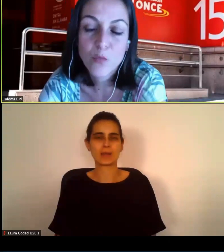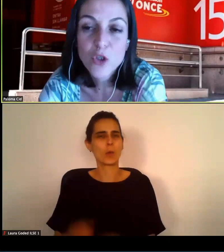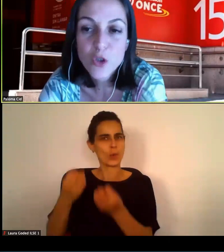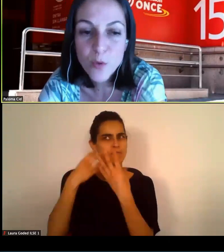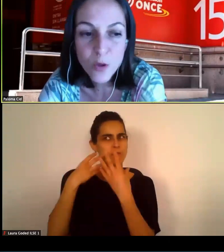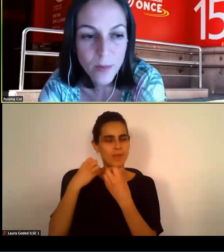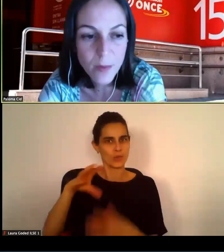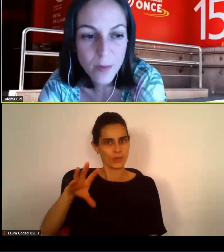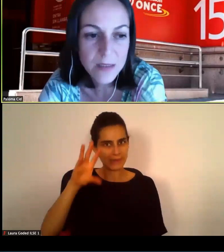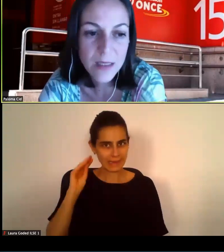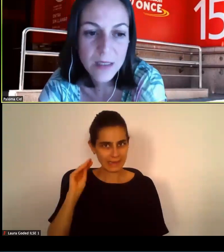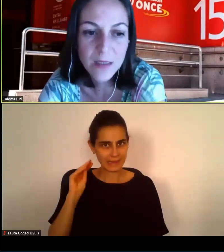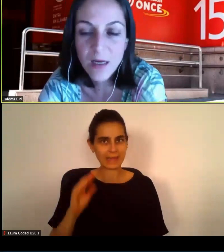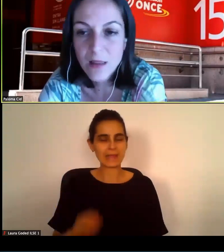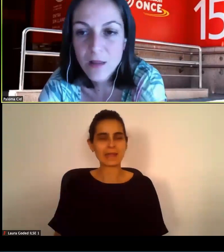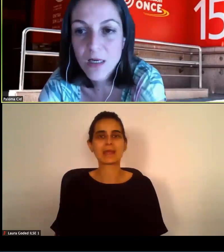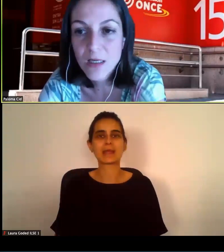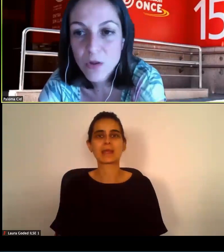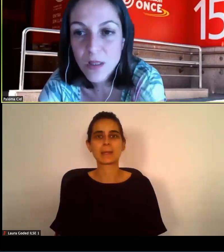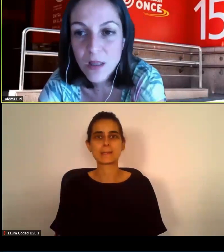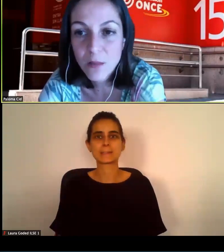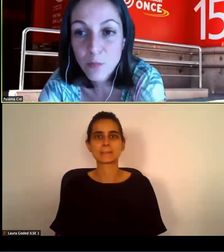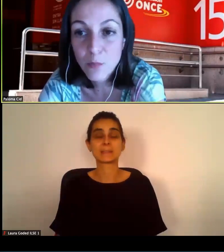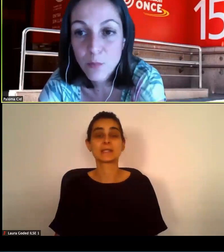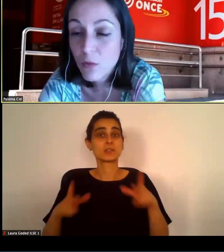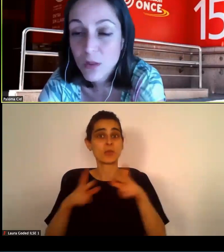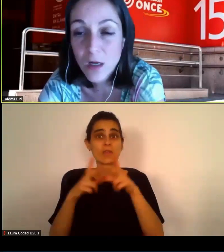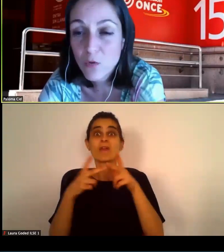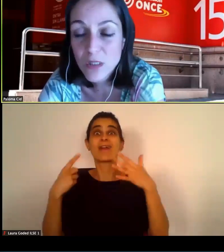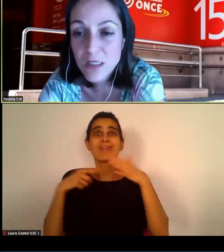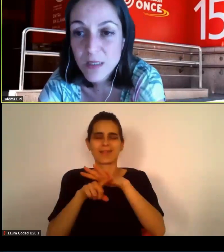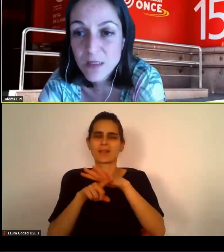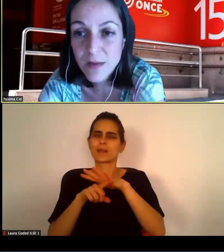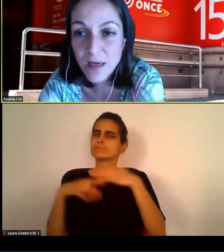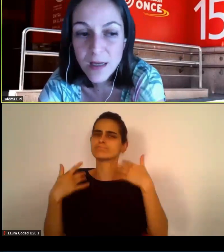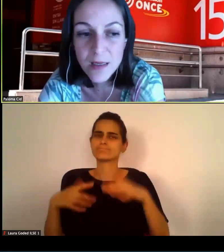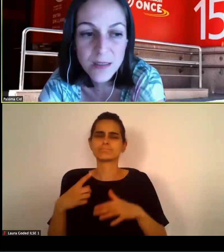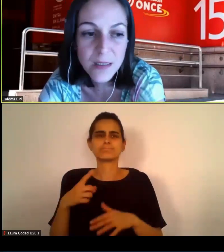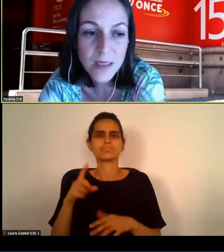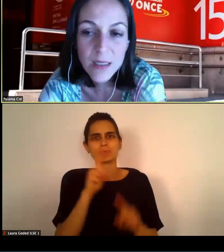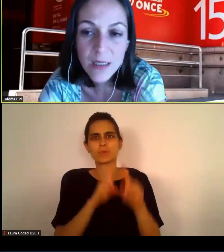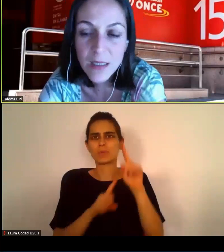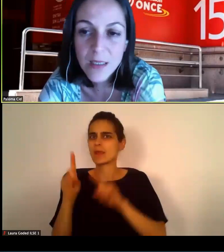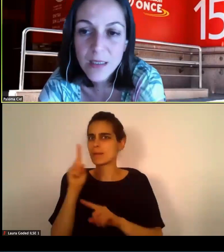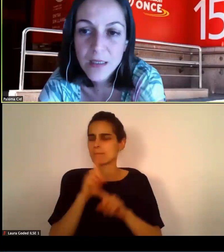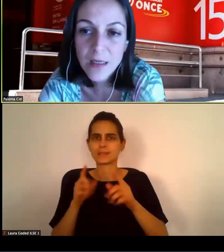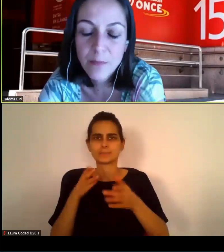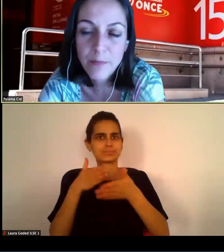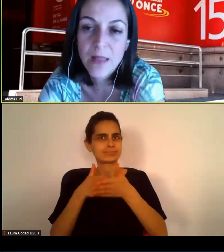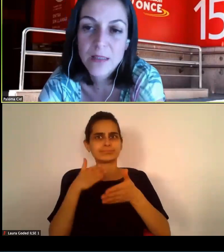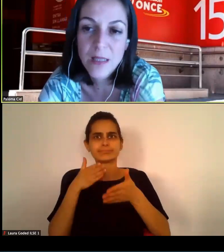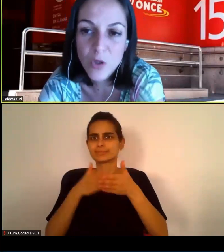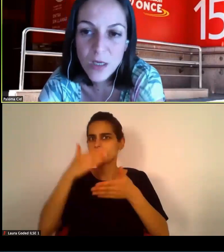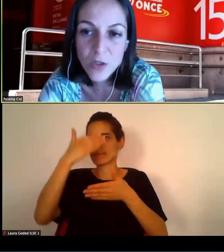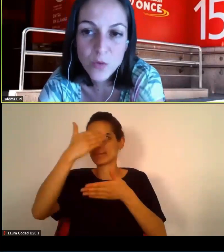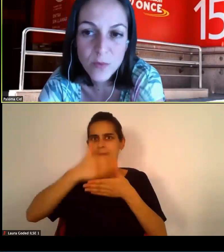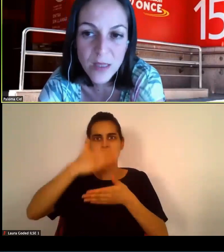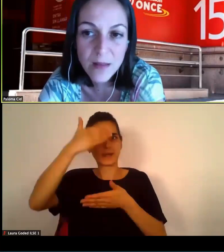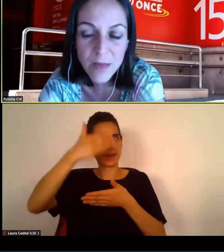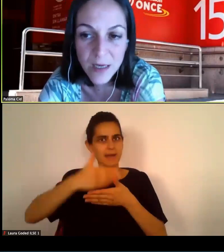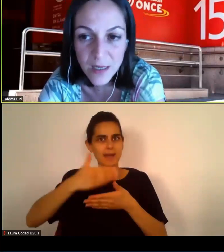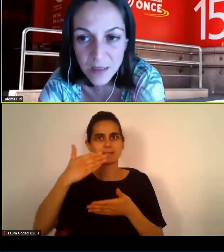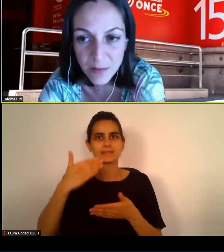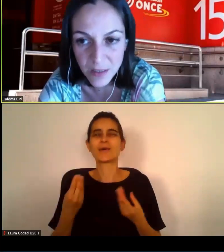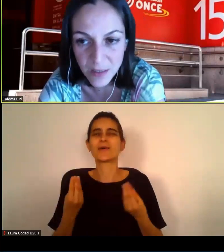Tienen muchos problemas de integración en la sociedad porque encuentran muchísimas barreras y para desarrollar su vida